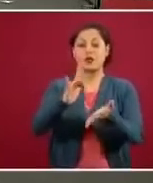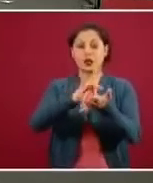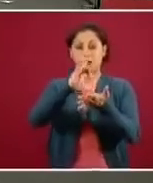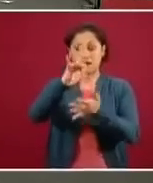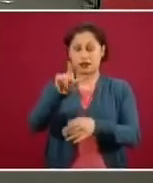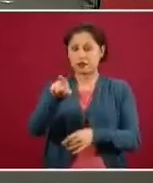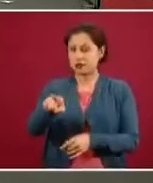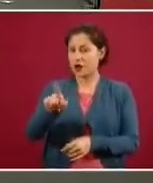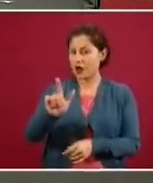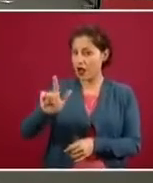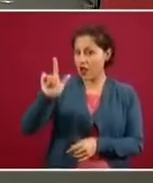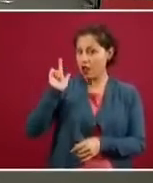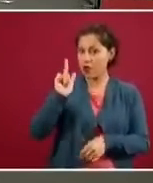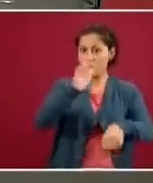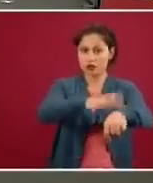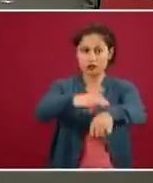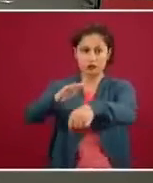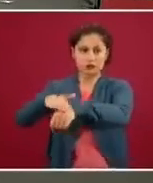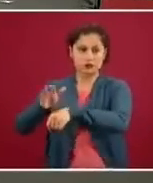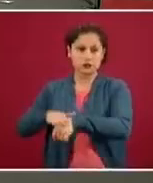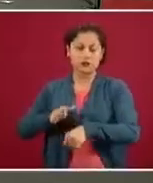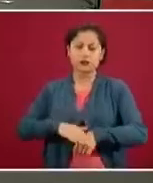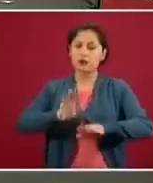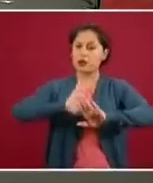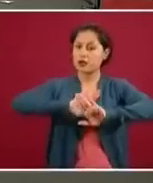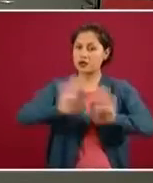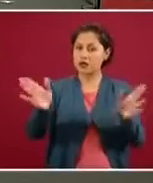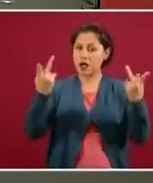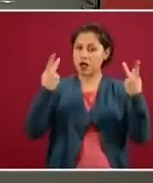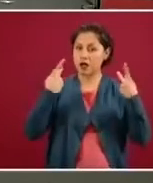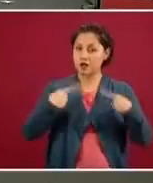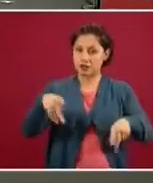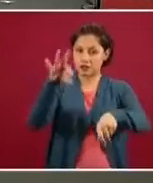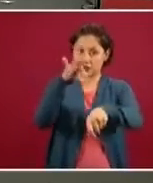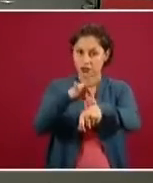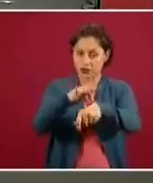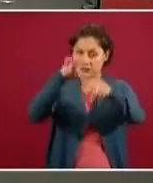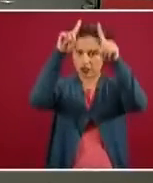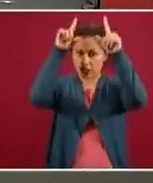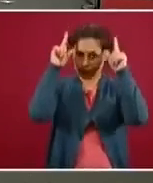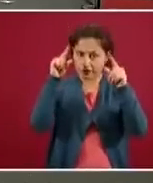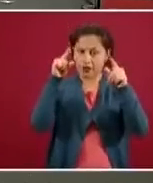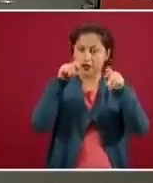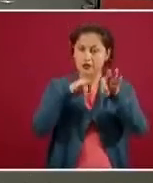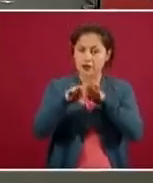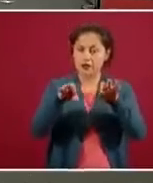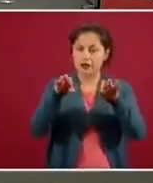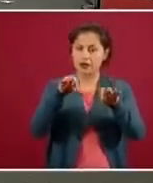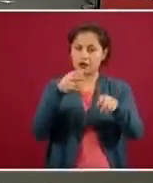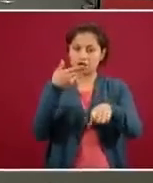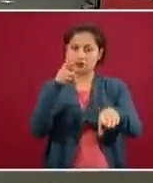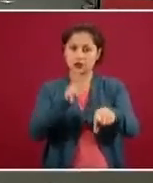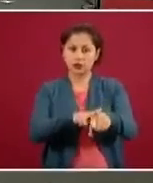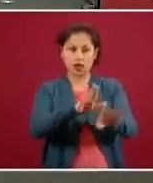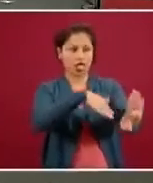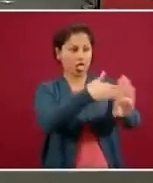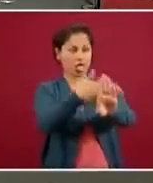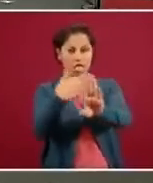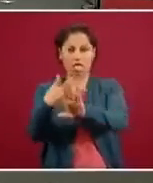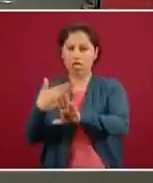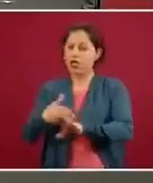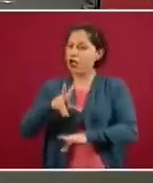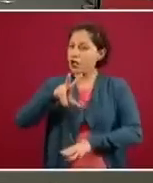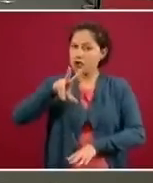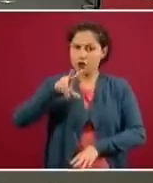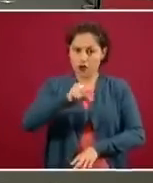lunes usted hizo un llamado a que cesaran los ataques a médicos y enfermeras y diverso personal de salud. Sin embargo, a lo largo de la semana hemos